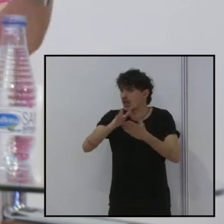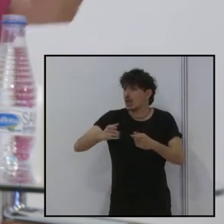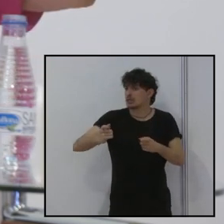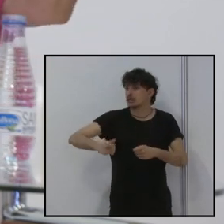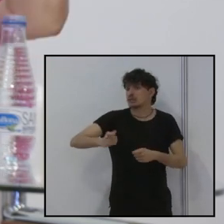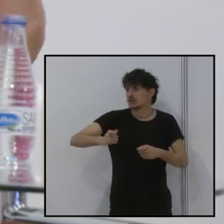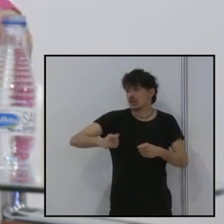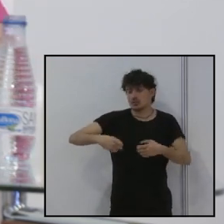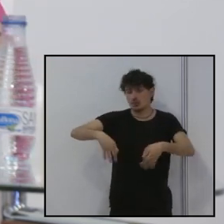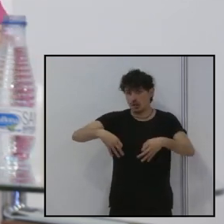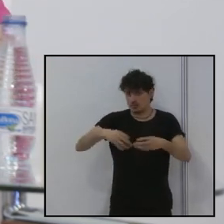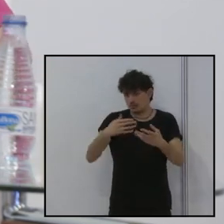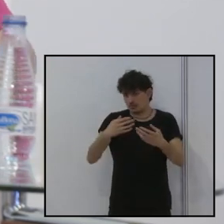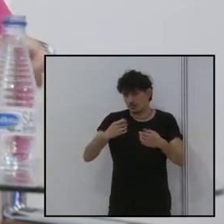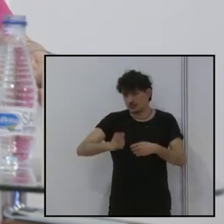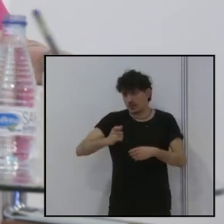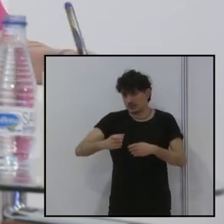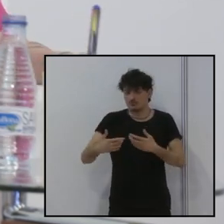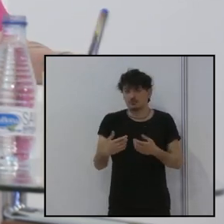a mí, bueno, eso ya lo tenía hecho.